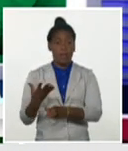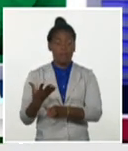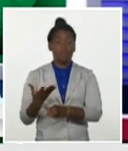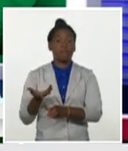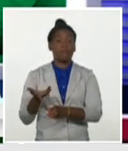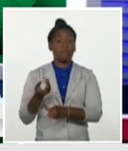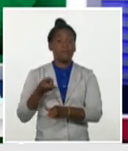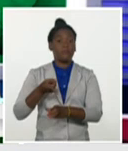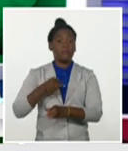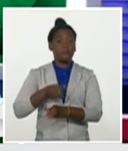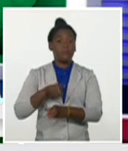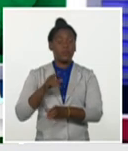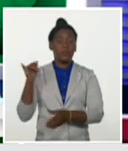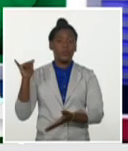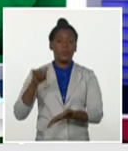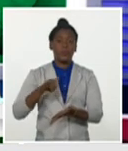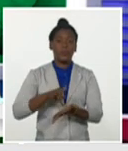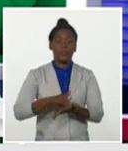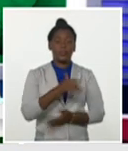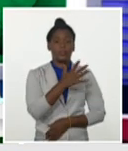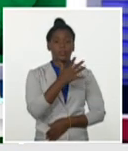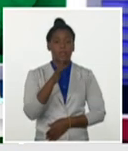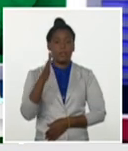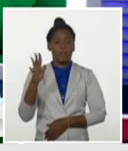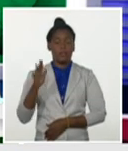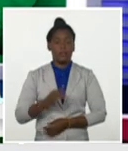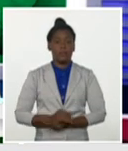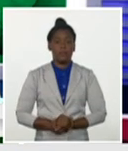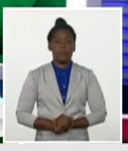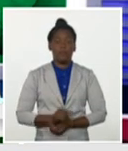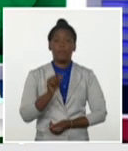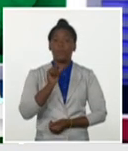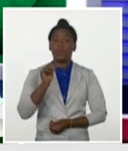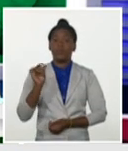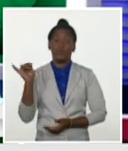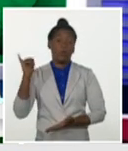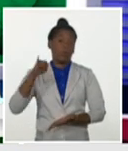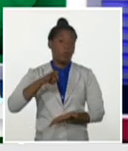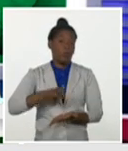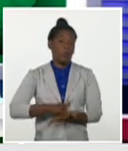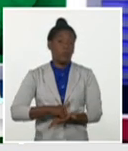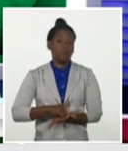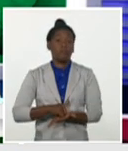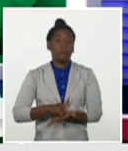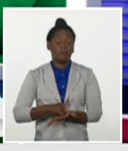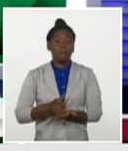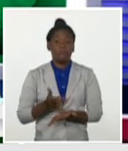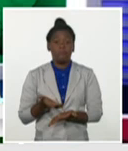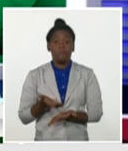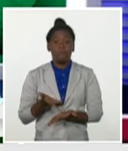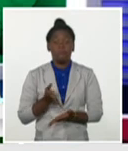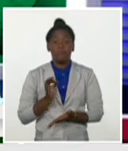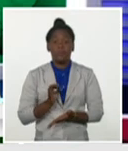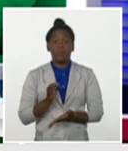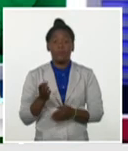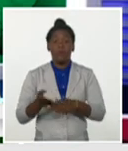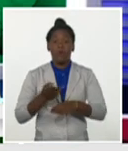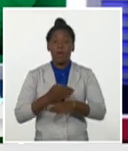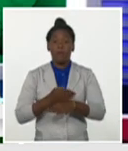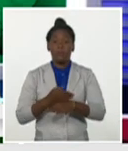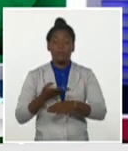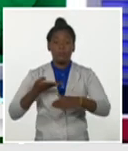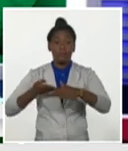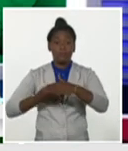infección el extranjero. Son personas, casos importados que arribaron a Cuba y por el protocolo establecido